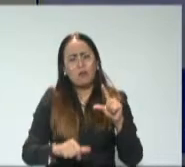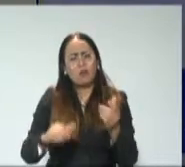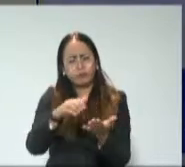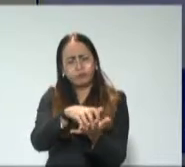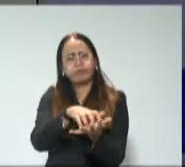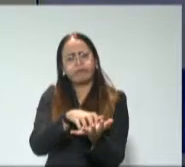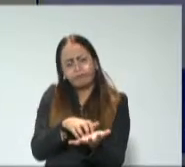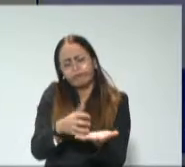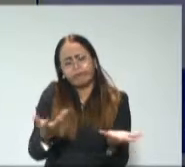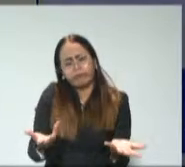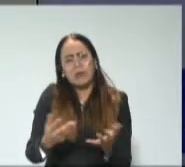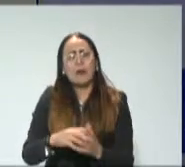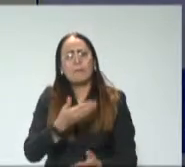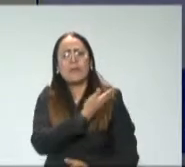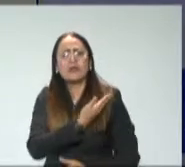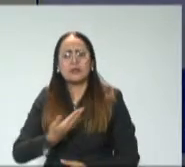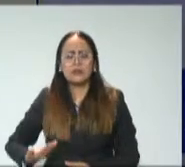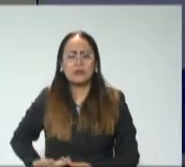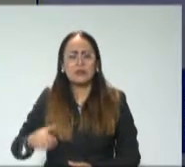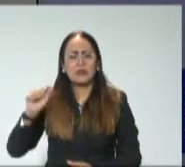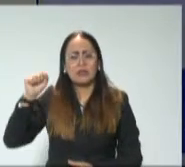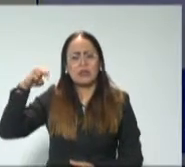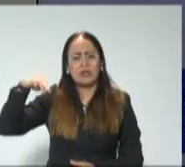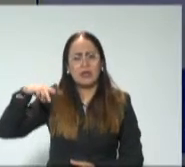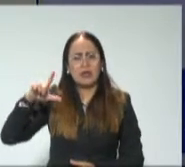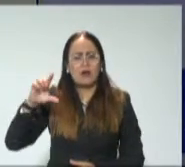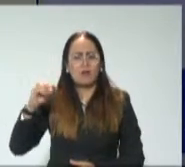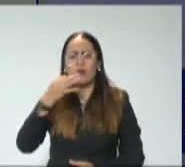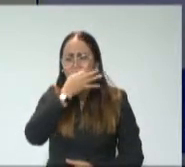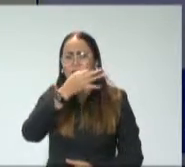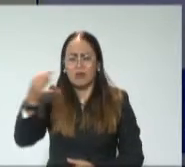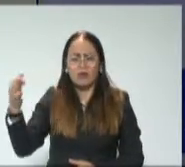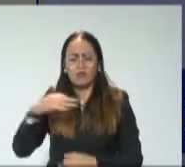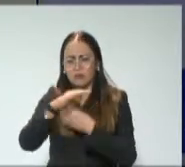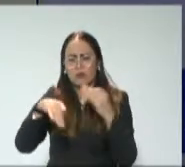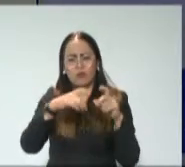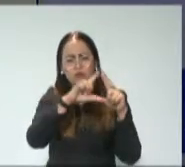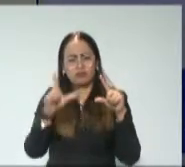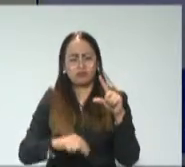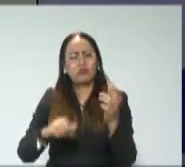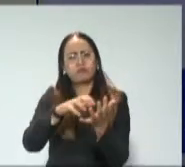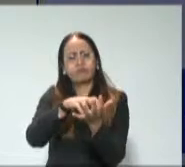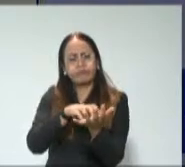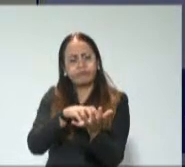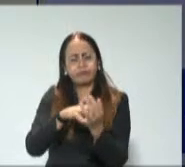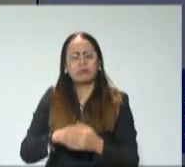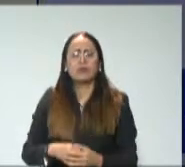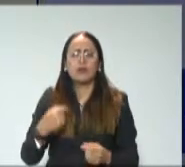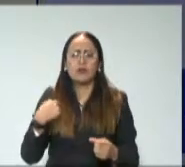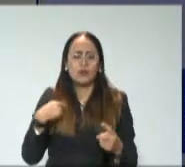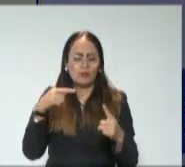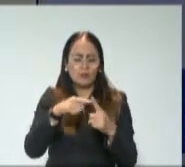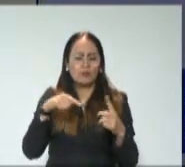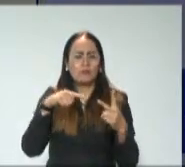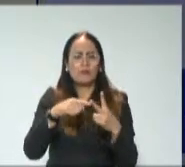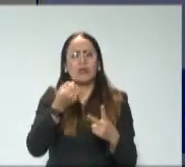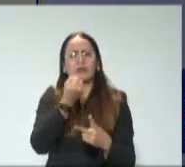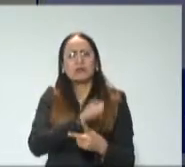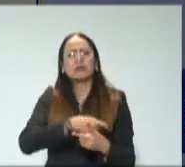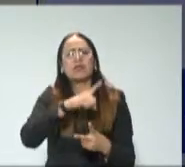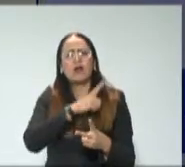el presidente de la república preconizado al llegar al ejercicio de su mandato Yo quiero referirme solo dos cosas al tema de la